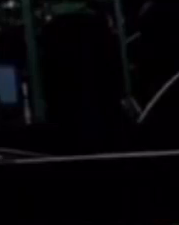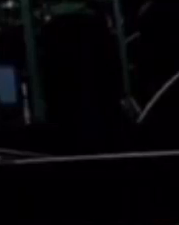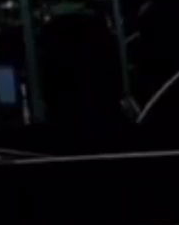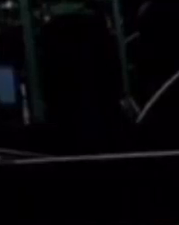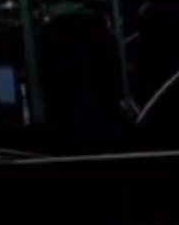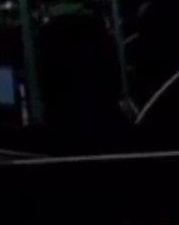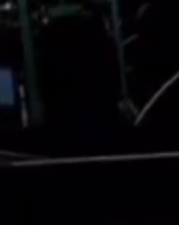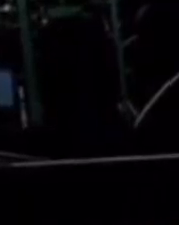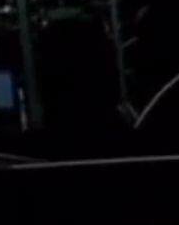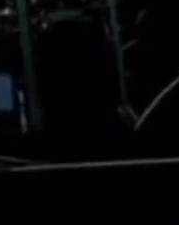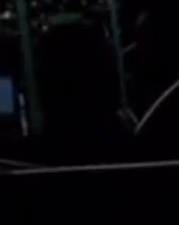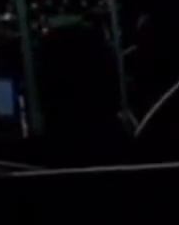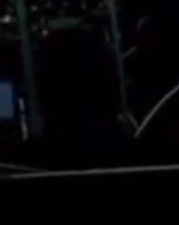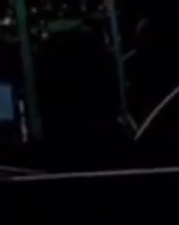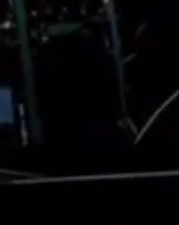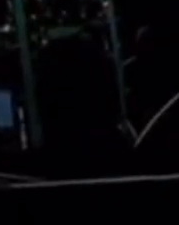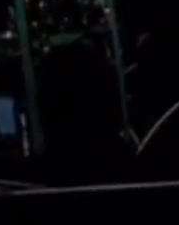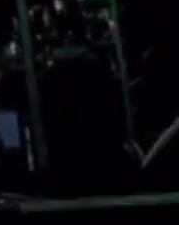sí no